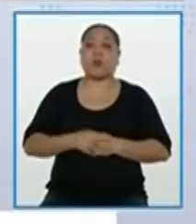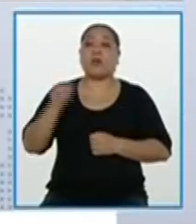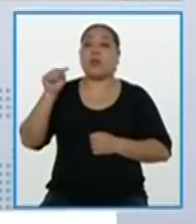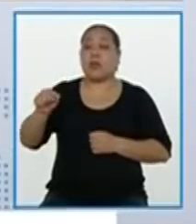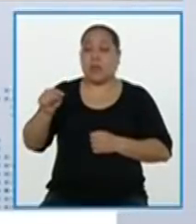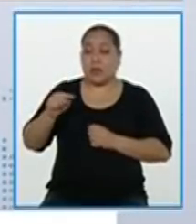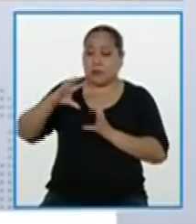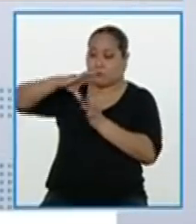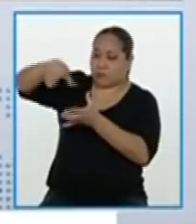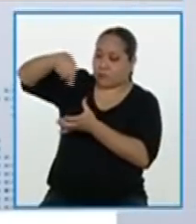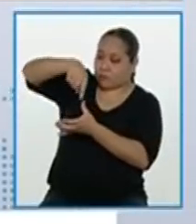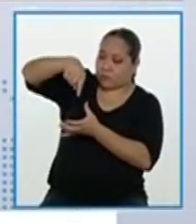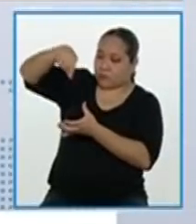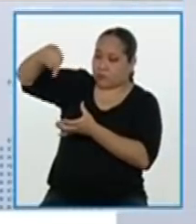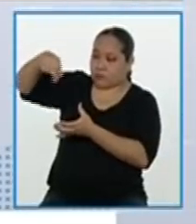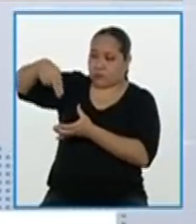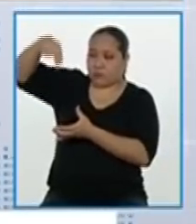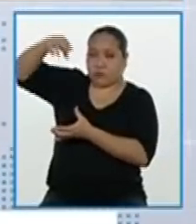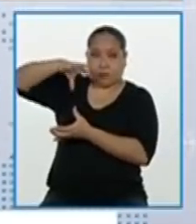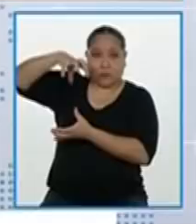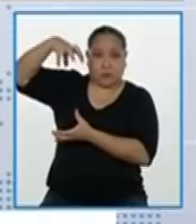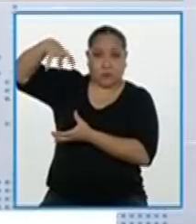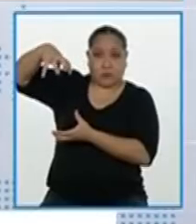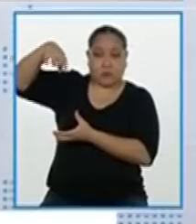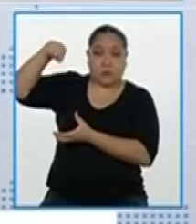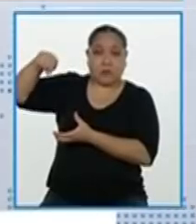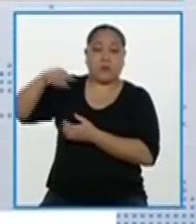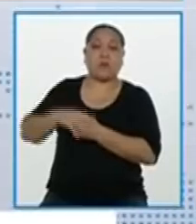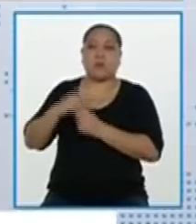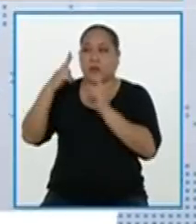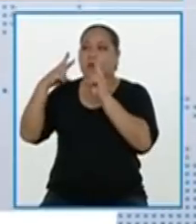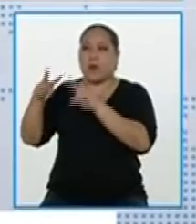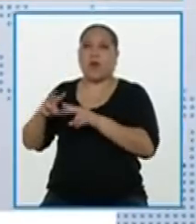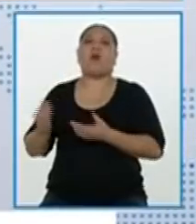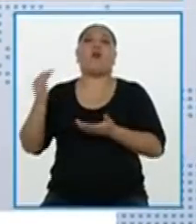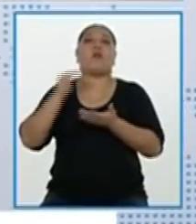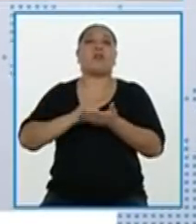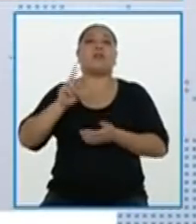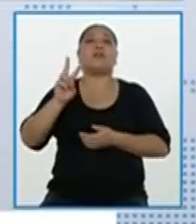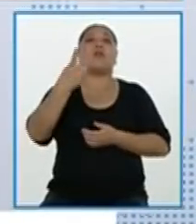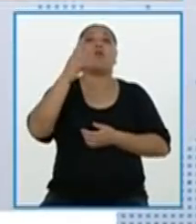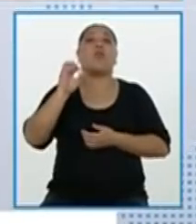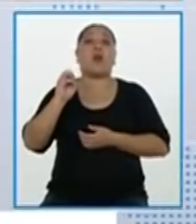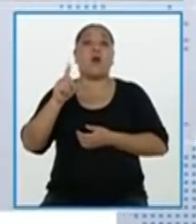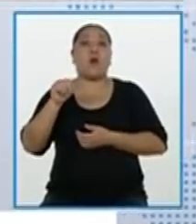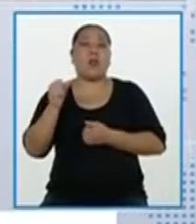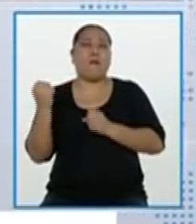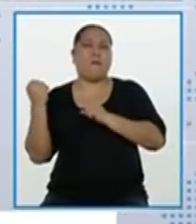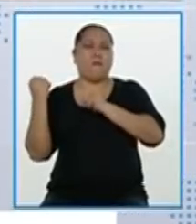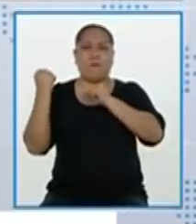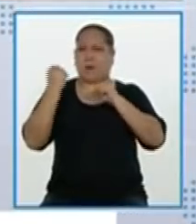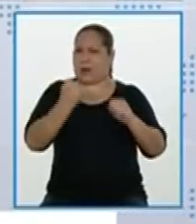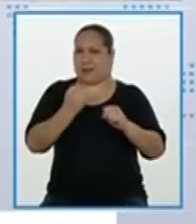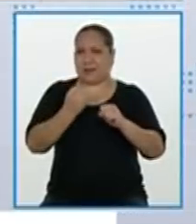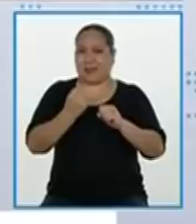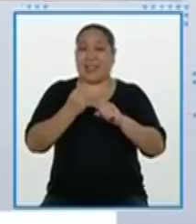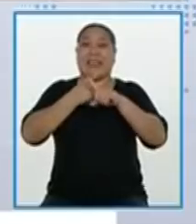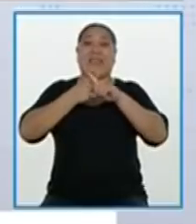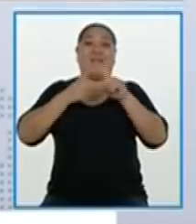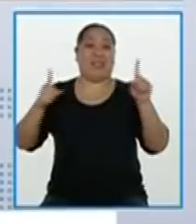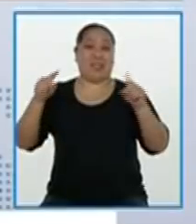Entonces, este cambio de perspectiva en realidad es sumamente importante, ¿no? Yo estoy restringiendo lo que pienso que es riesgoso y lo